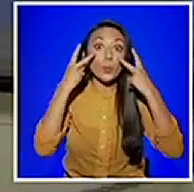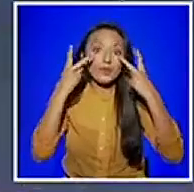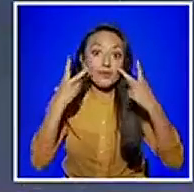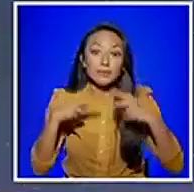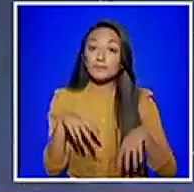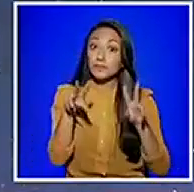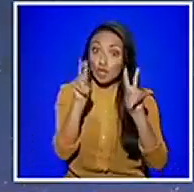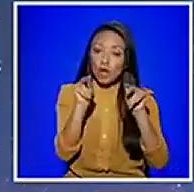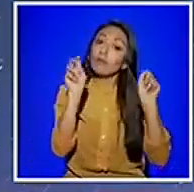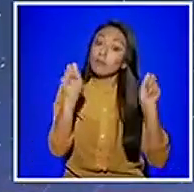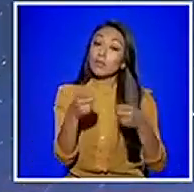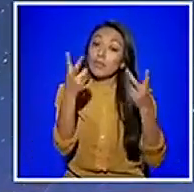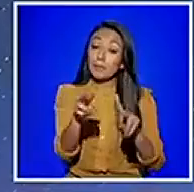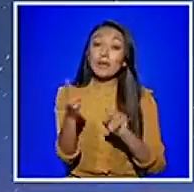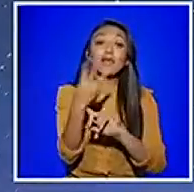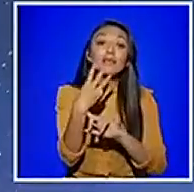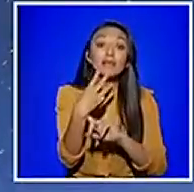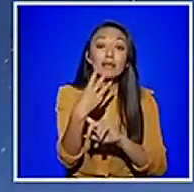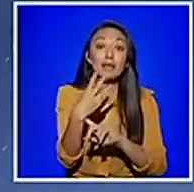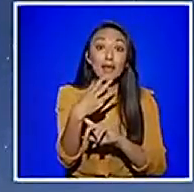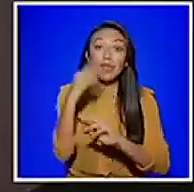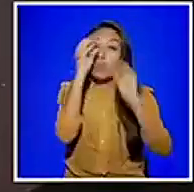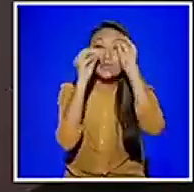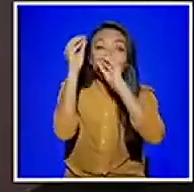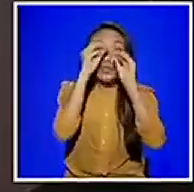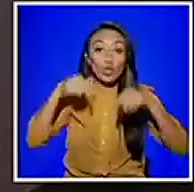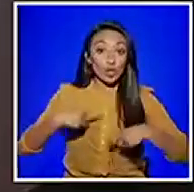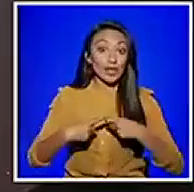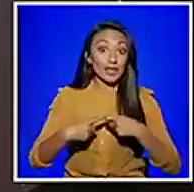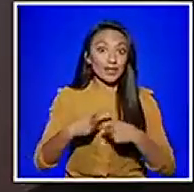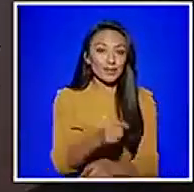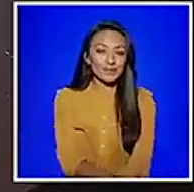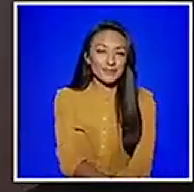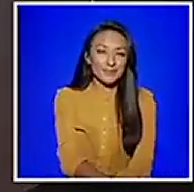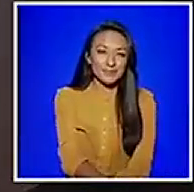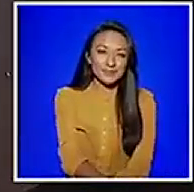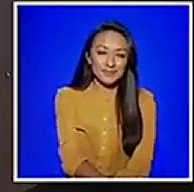seguir las transmisiones en línea del Observatorio Astronómico de Quito.